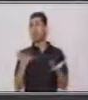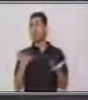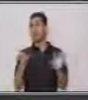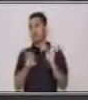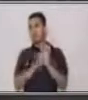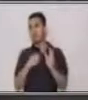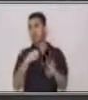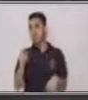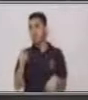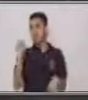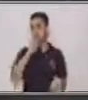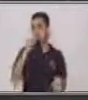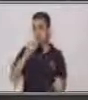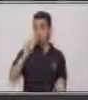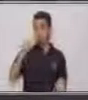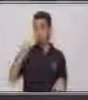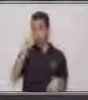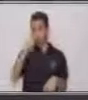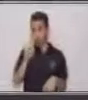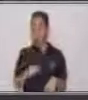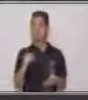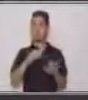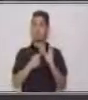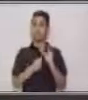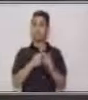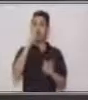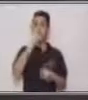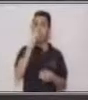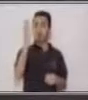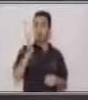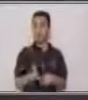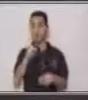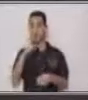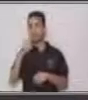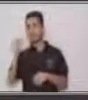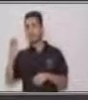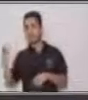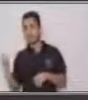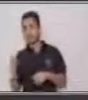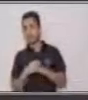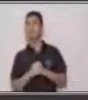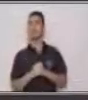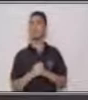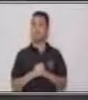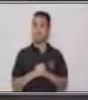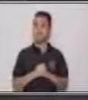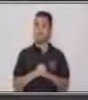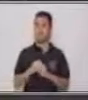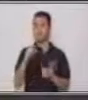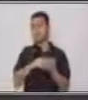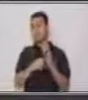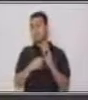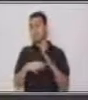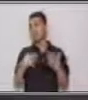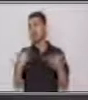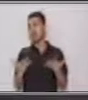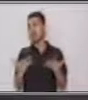1 de 100. Una parte de 100, eso lo vimos en las clases anteriores, y sería que